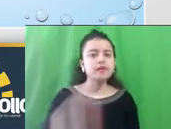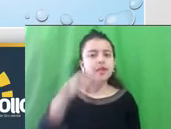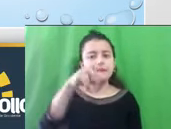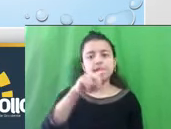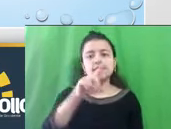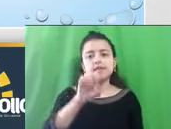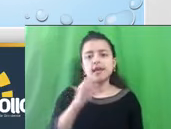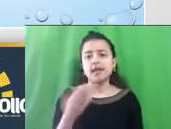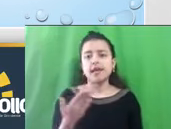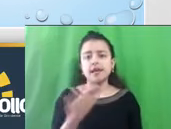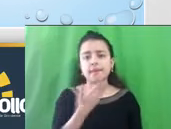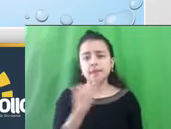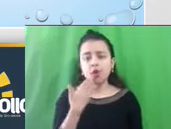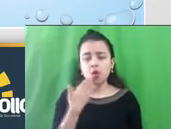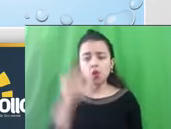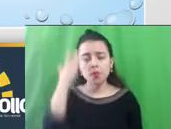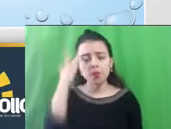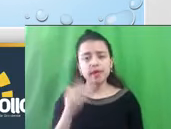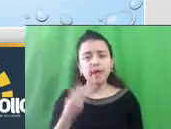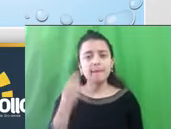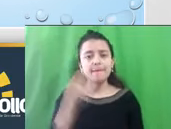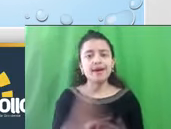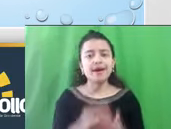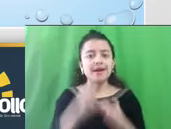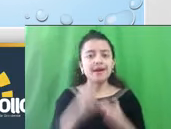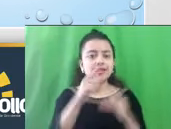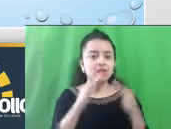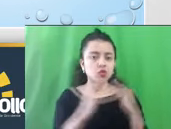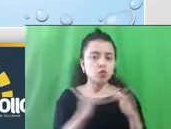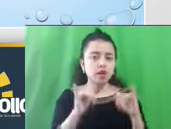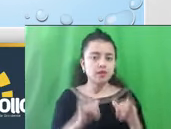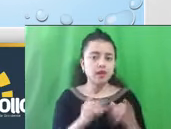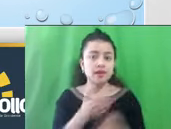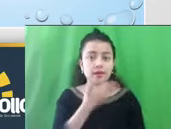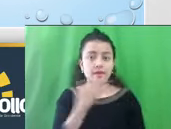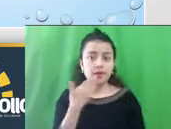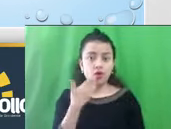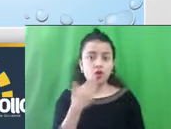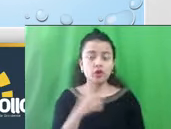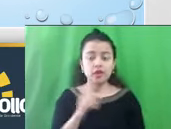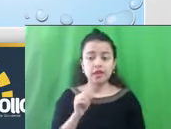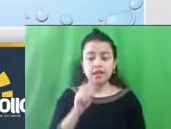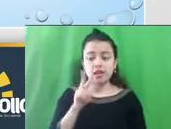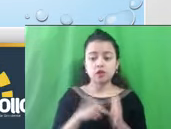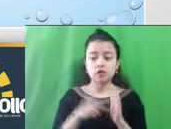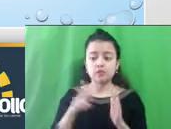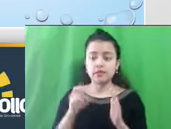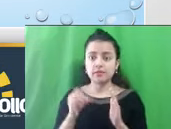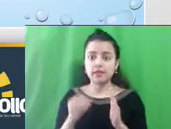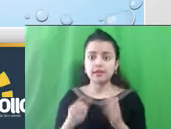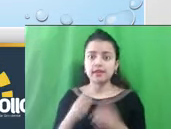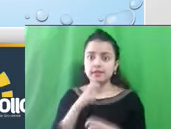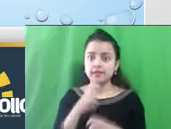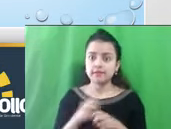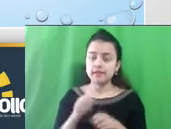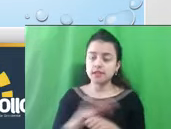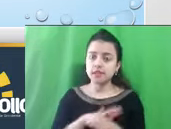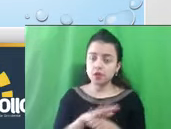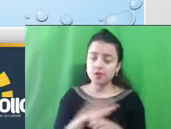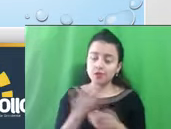durante el 2020 el recaudo fue un poco bajo, pues teniendo en cuenta el año de la